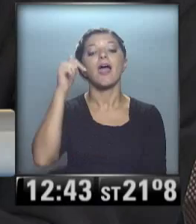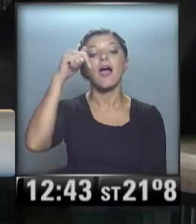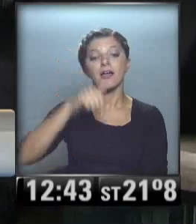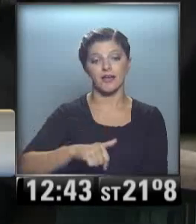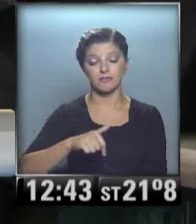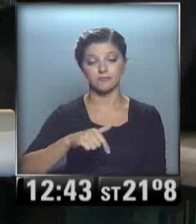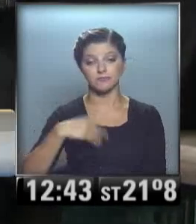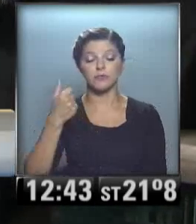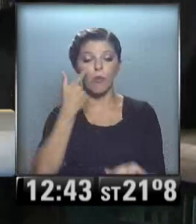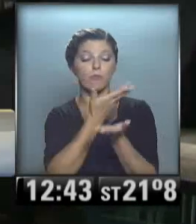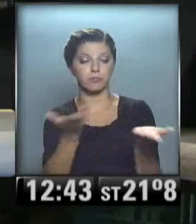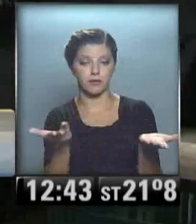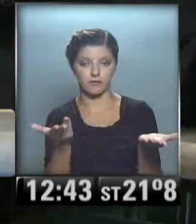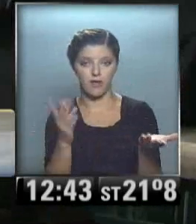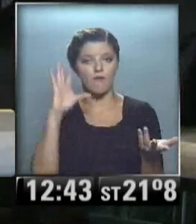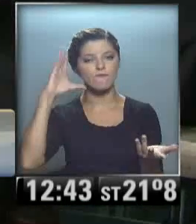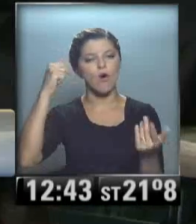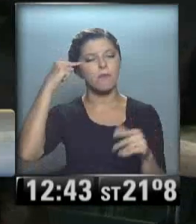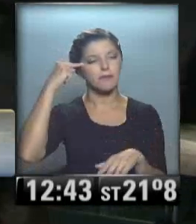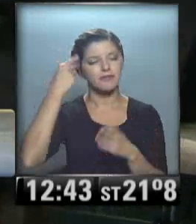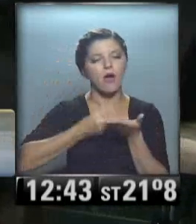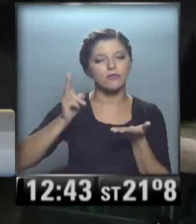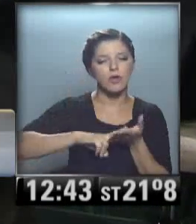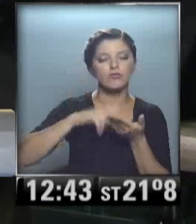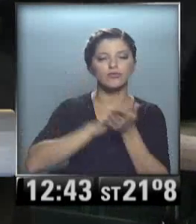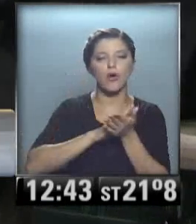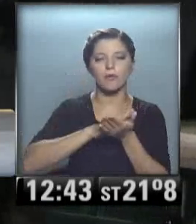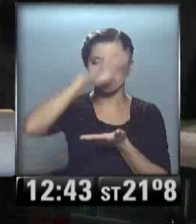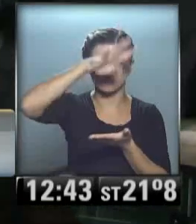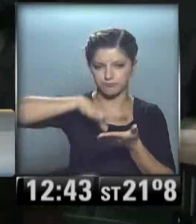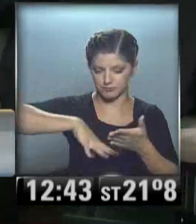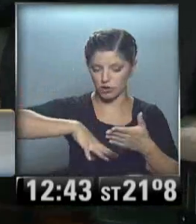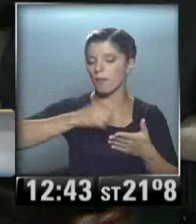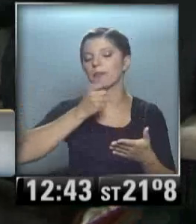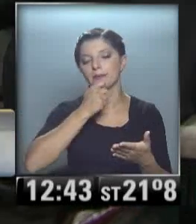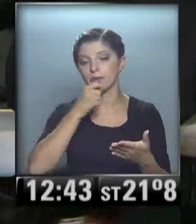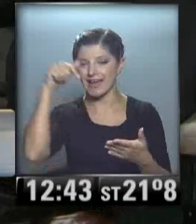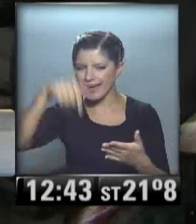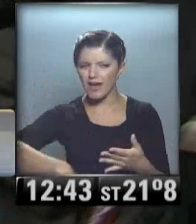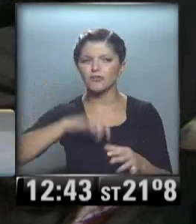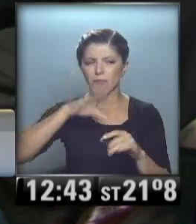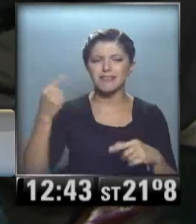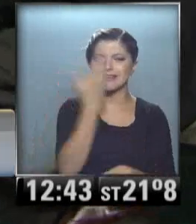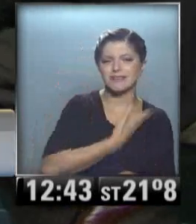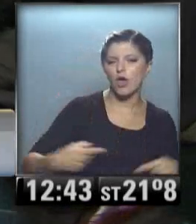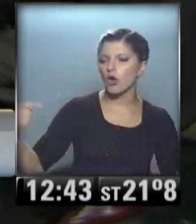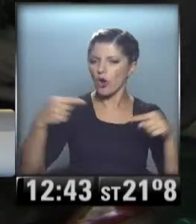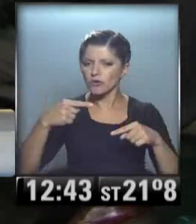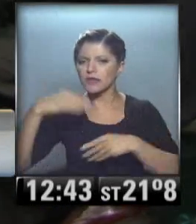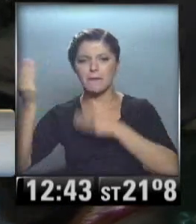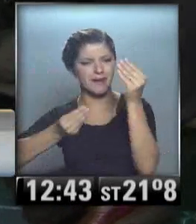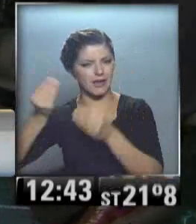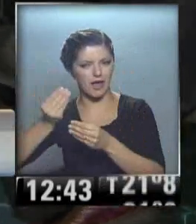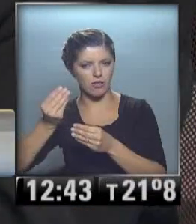replanteo, inclusive en cuanto al modelo teórico de discusión. Acá no es Estado versus mercado lo que se está